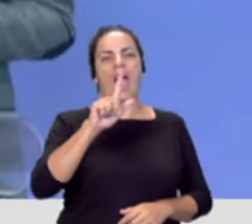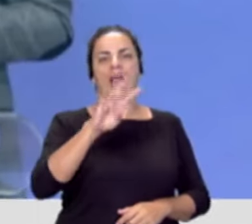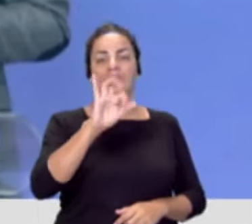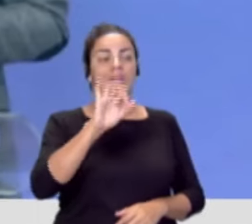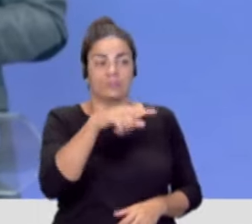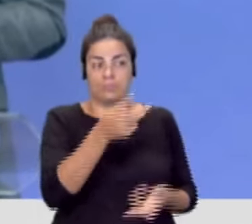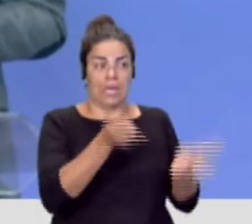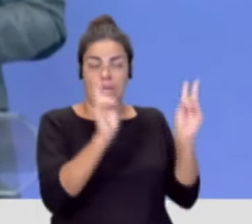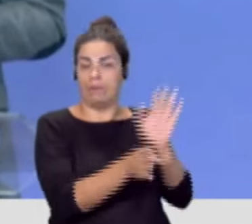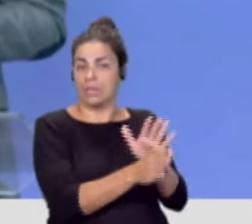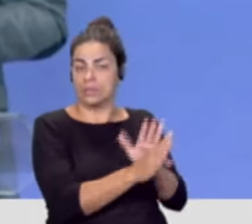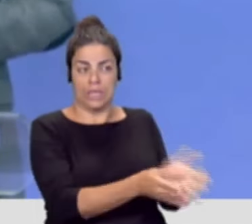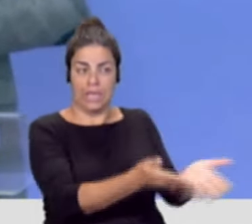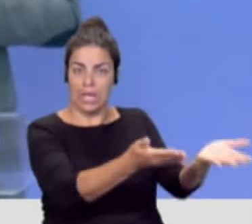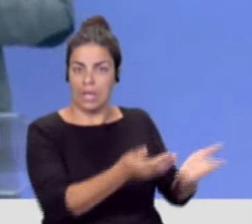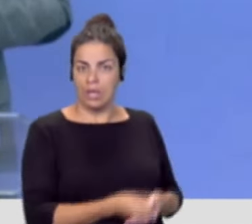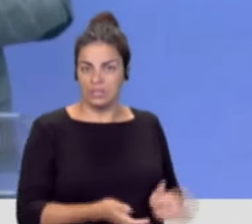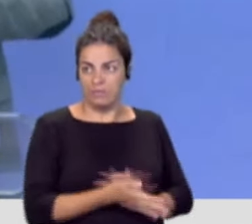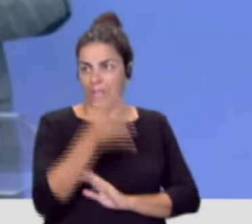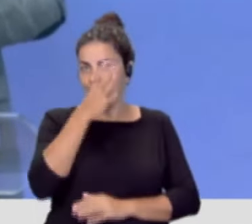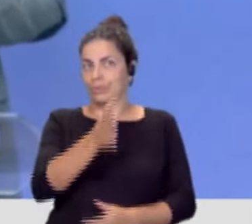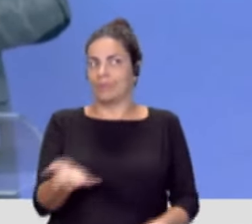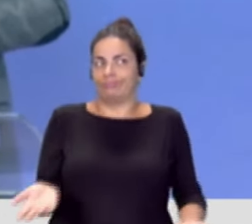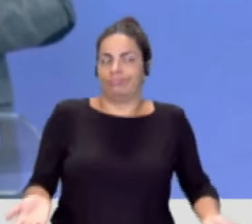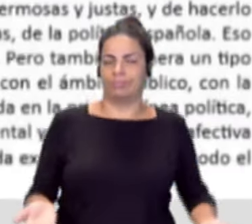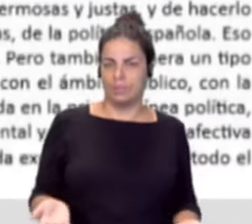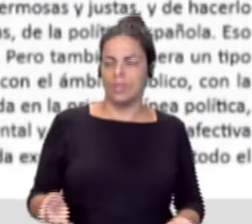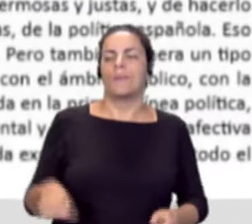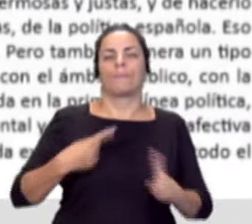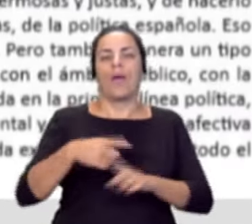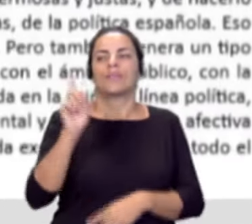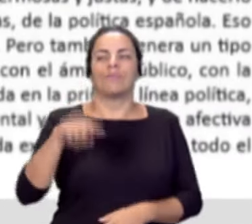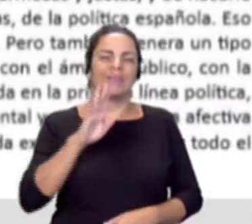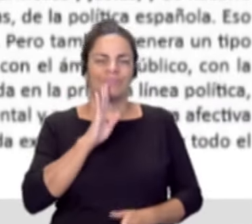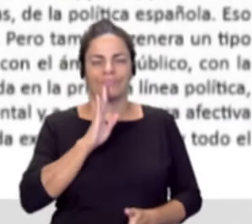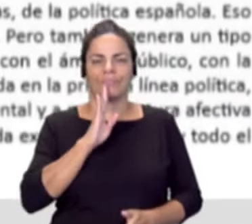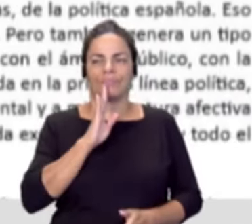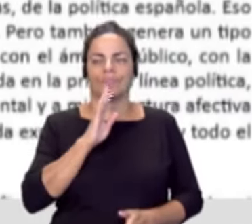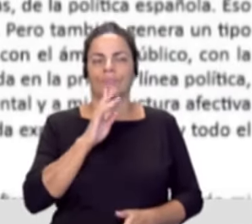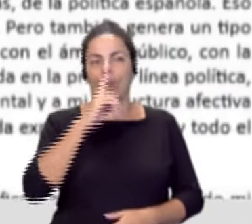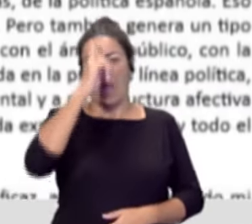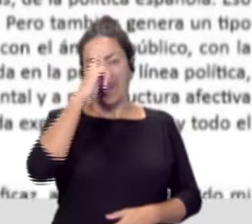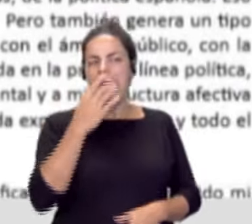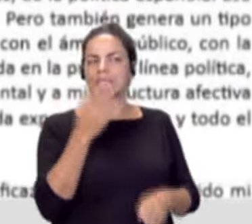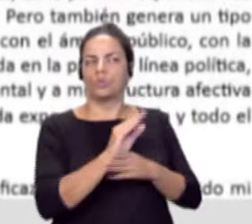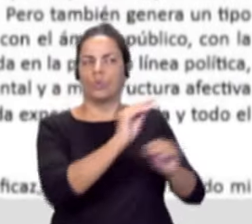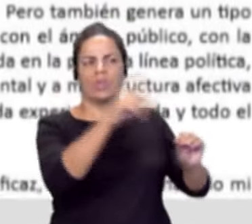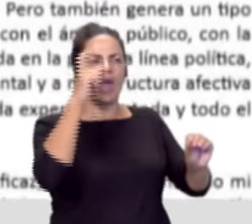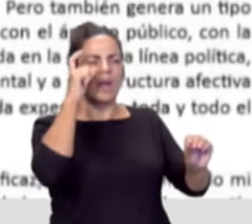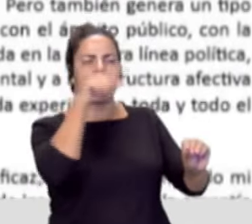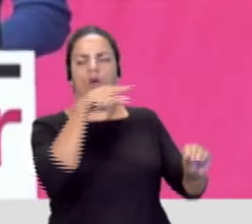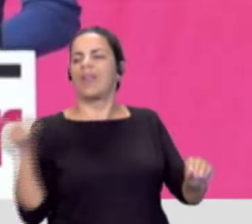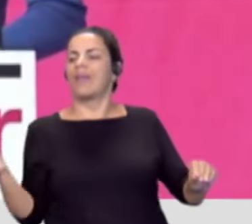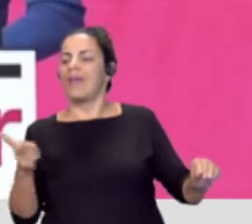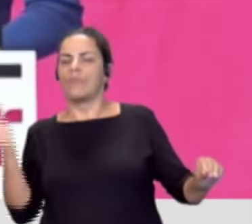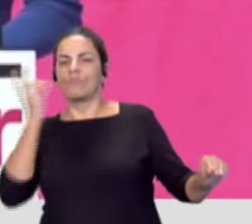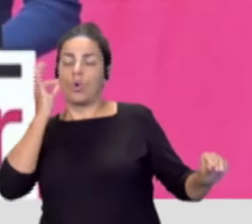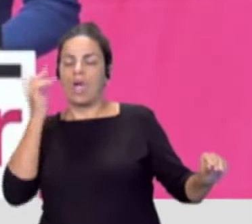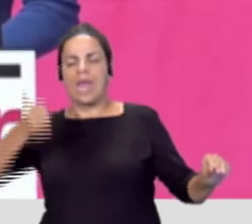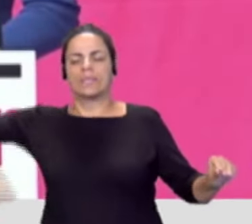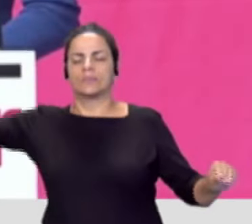¿no? Cómo pueden demostrar pues esas actitudes por parte de Íñigo Errejón. Hay que tener pruebas. Sí, primero porque es difícil